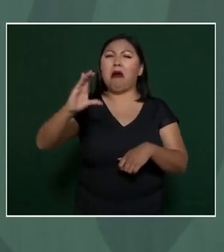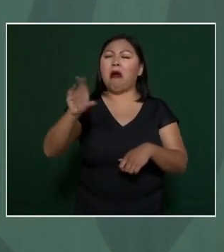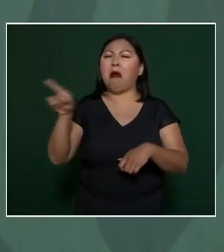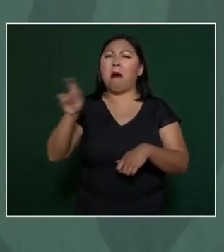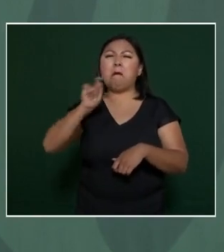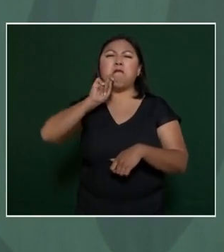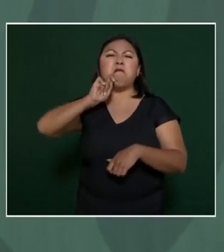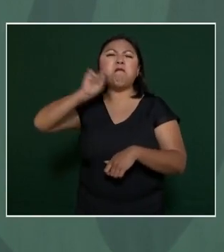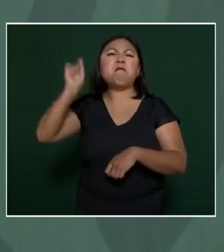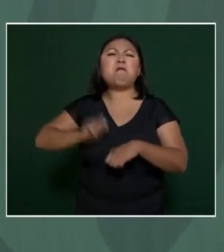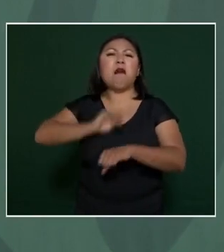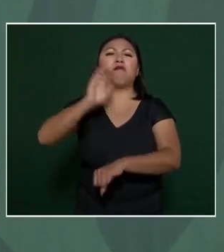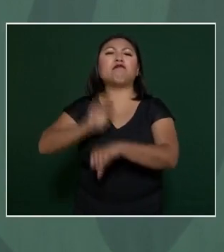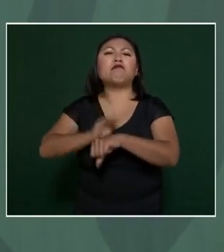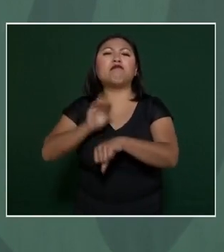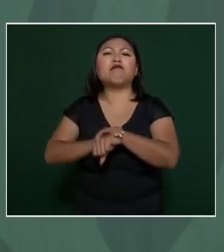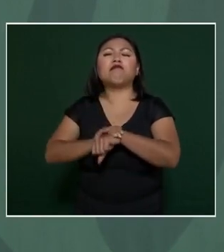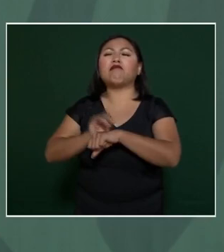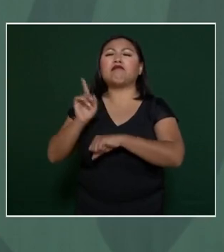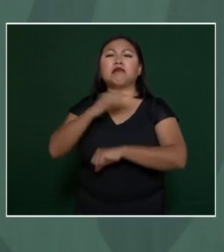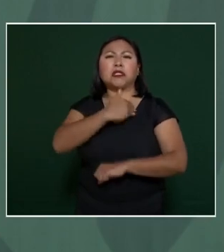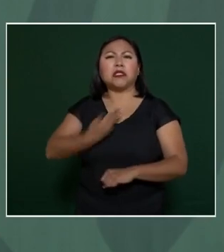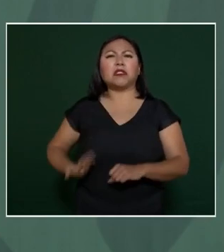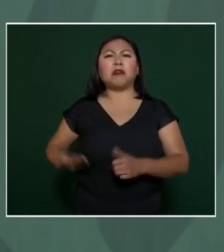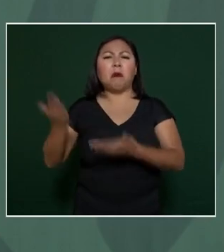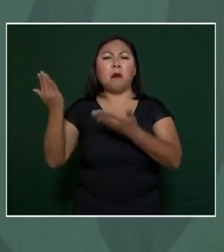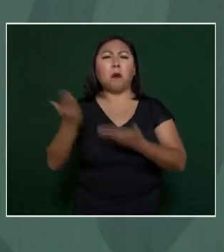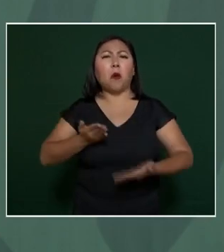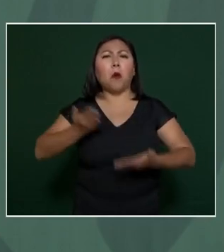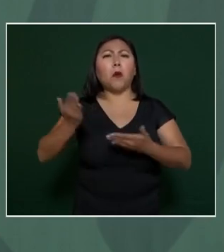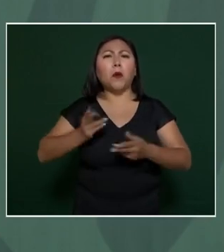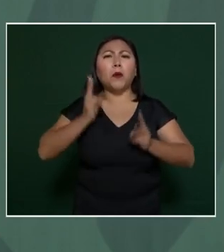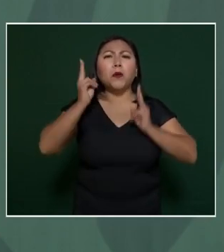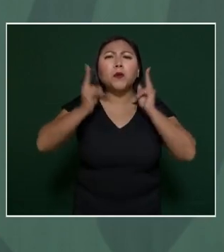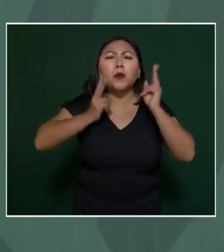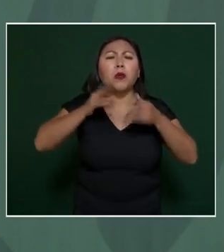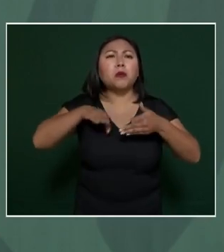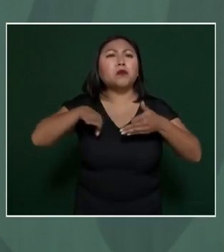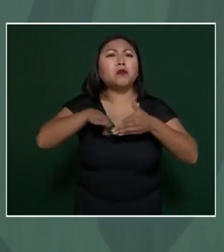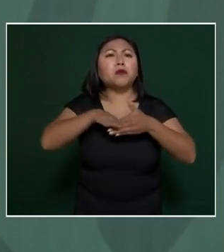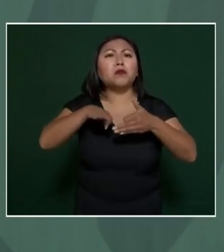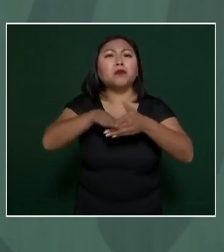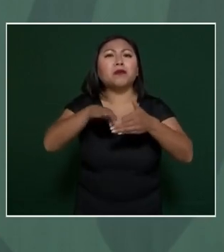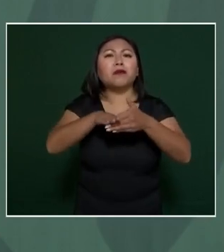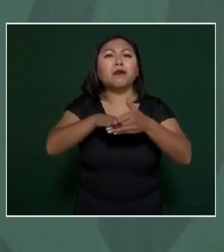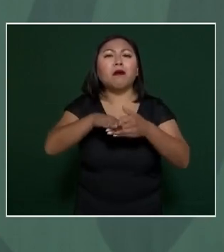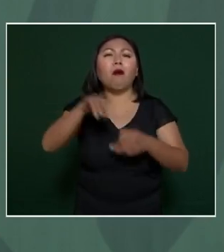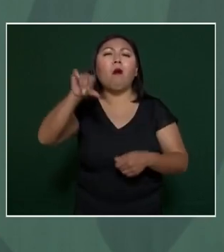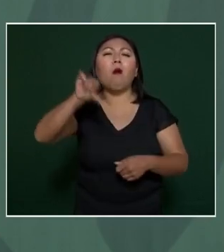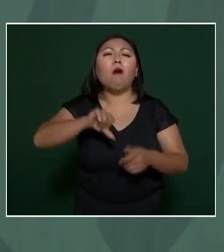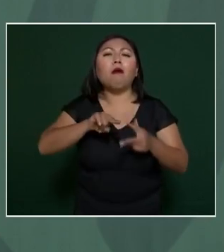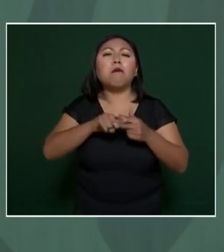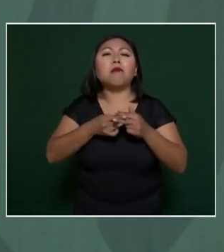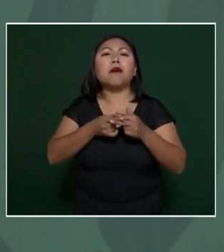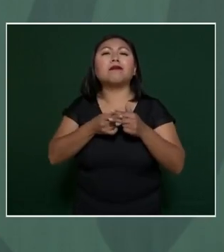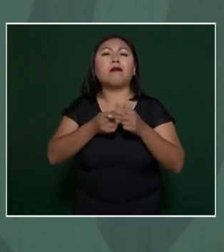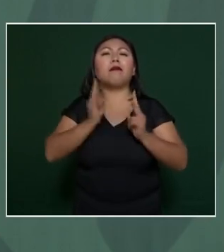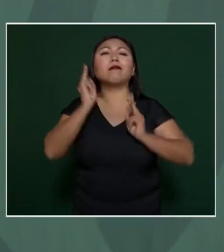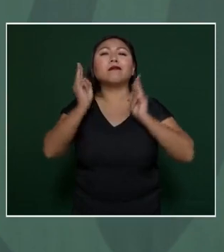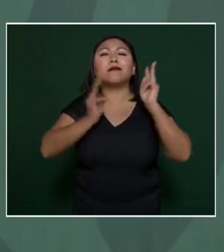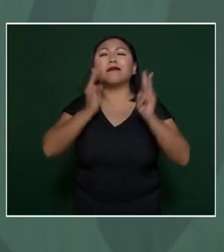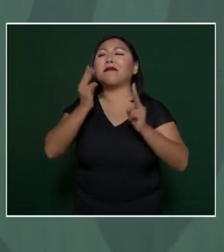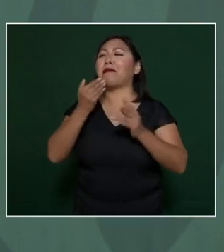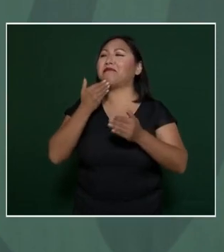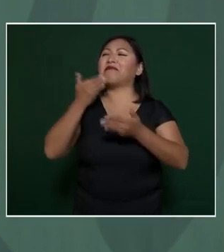más nos ha visitado y procurado inicia un recorrido por esta tierra en donde tanto lo queremos bienvenido